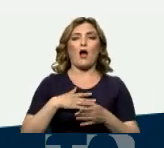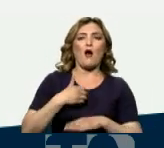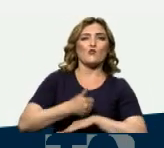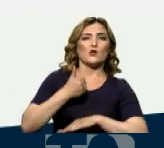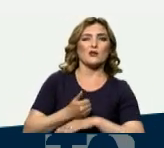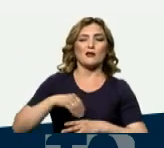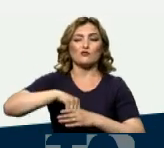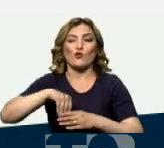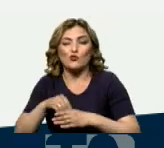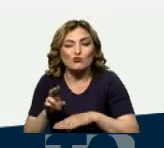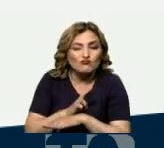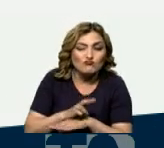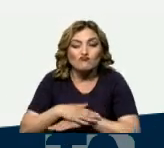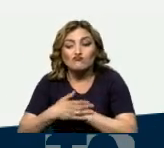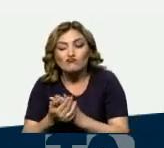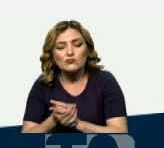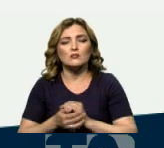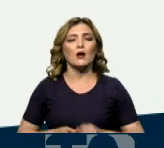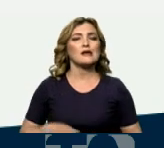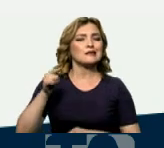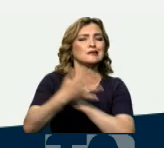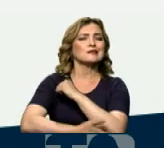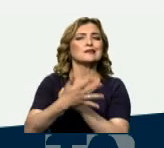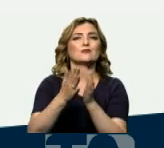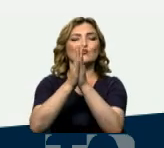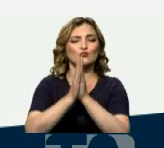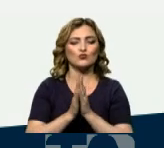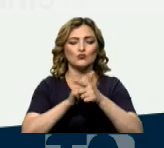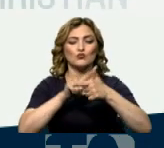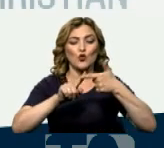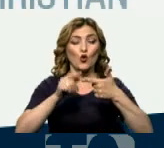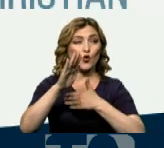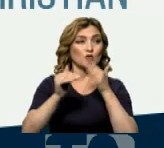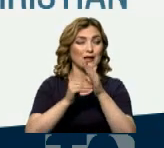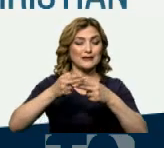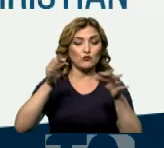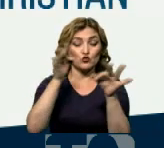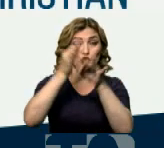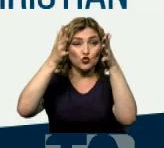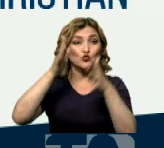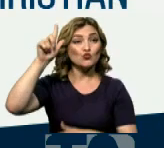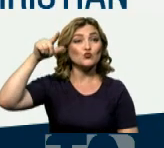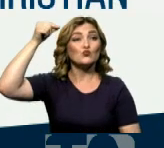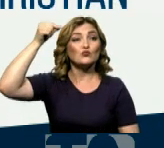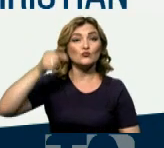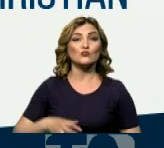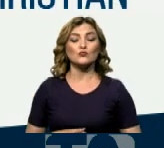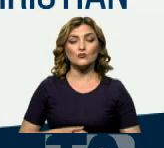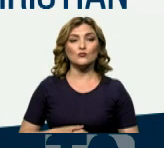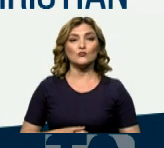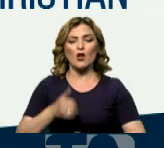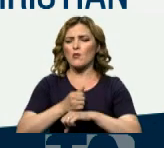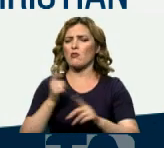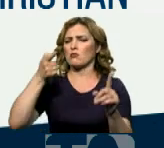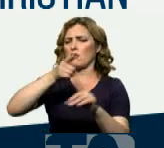caso Sobornos. Además, también se ha pedido la sentencia condenatoria en contra de los exfuncionarios del gobierno como